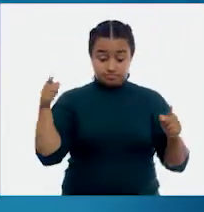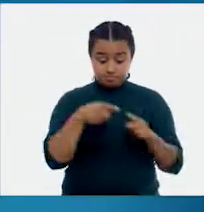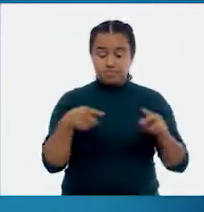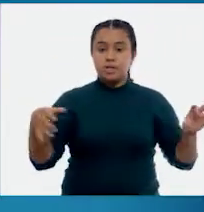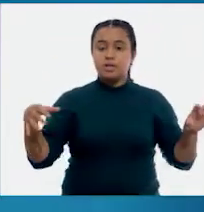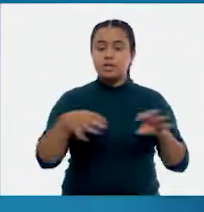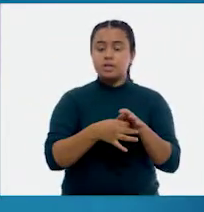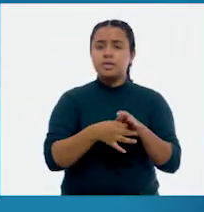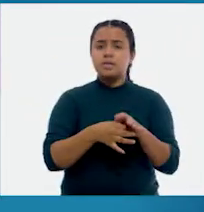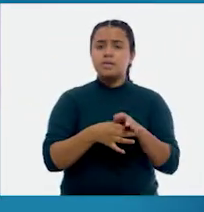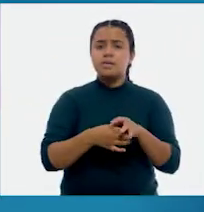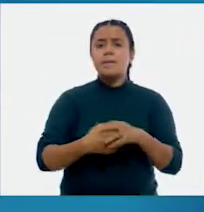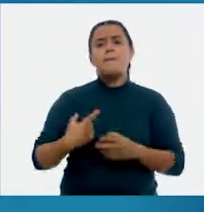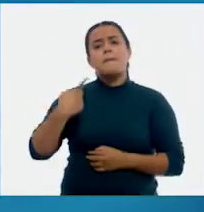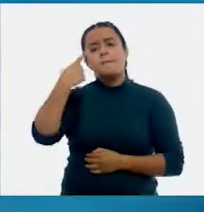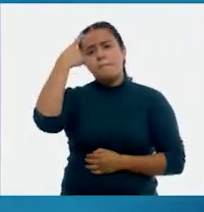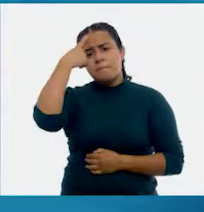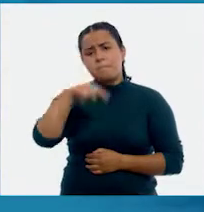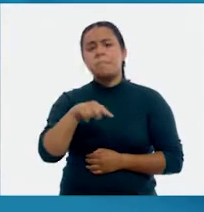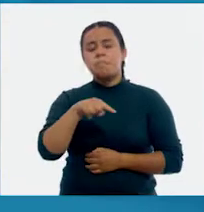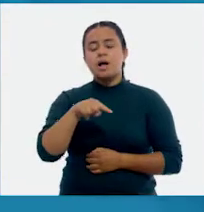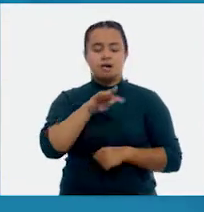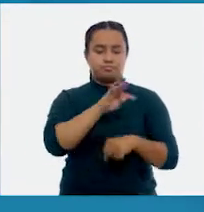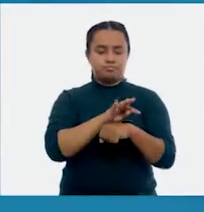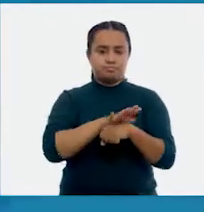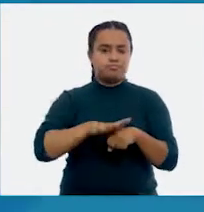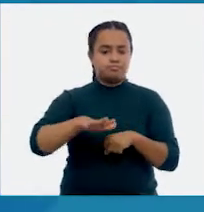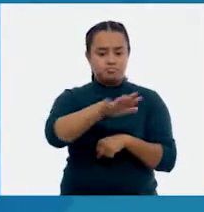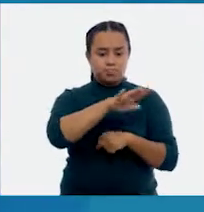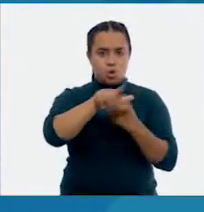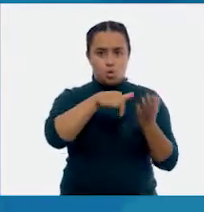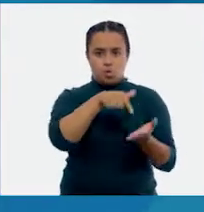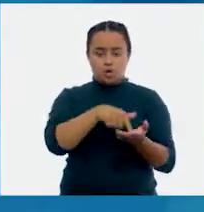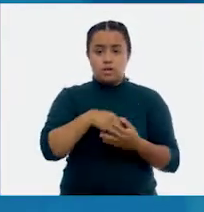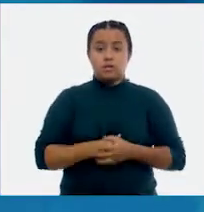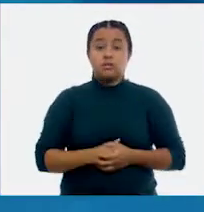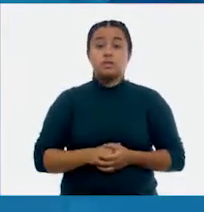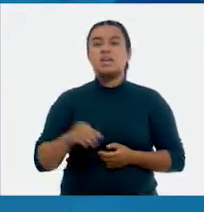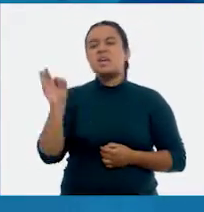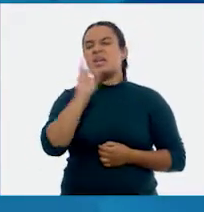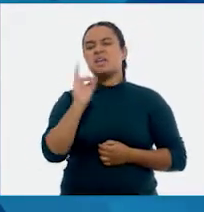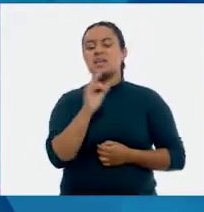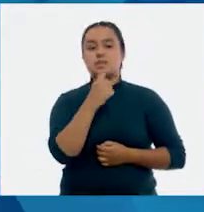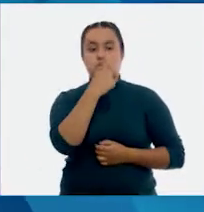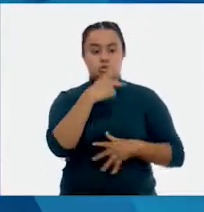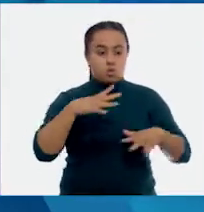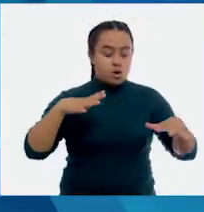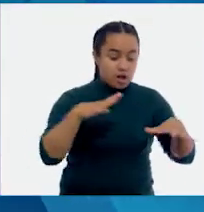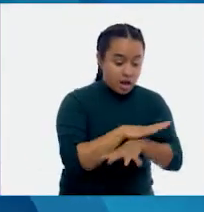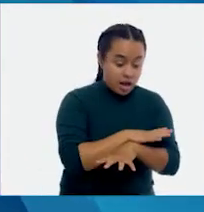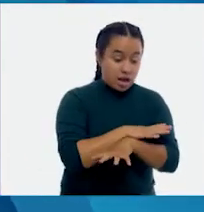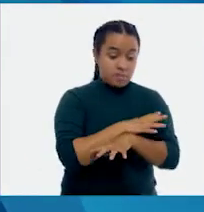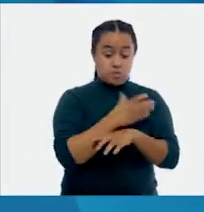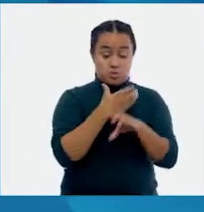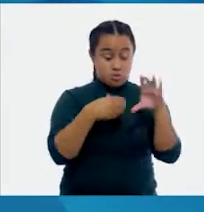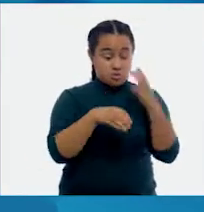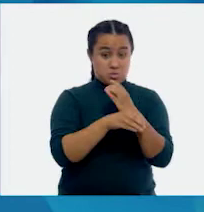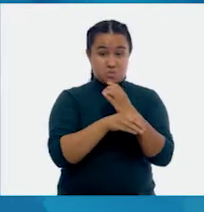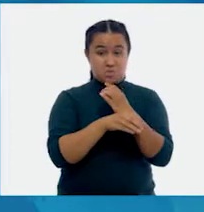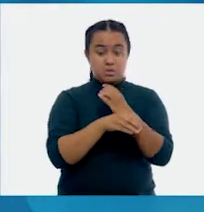que comparten un determinado lugar. Cualquier modificación o alteración de alguno de los